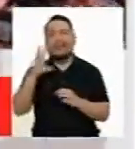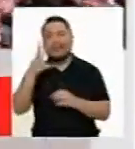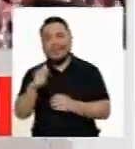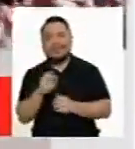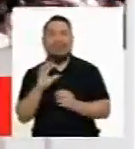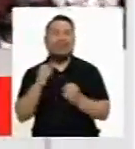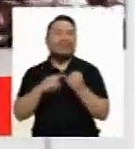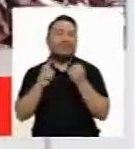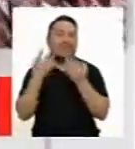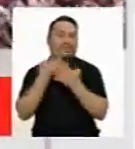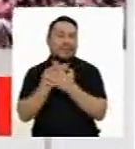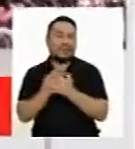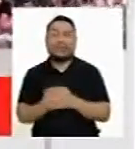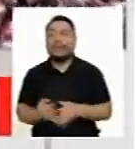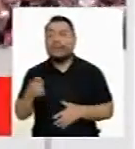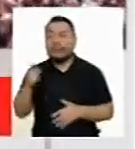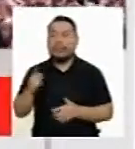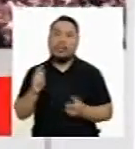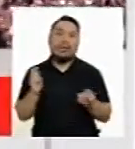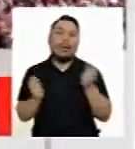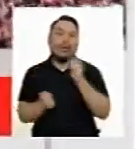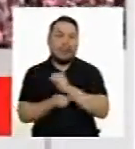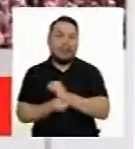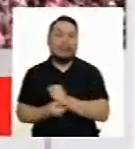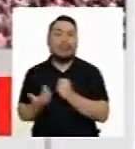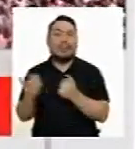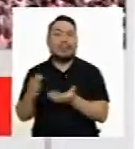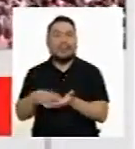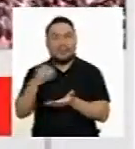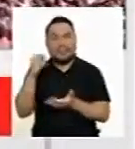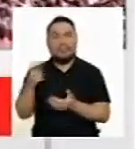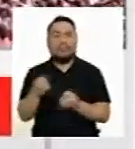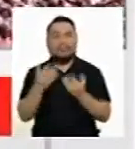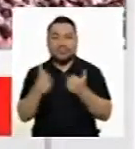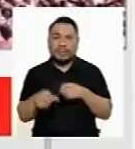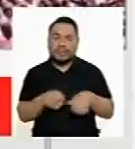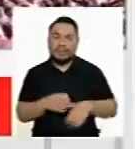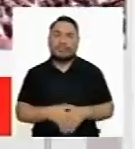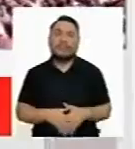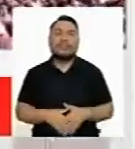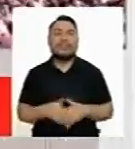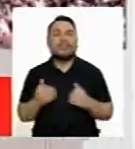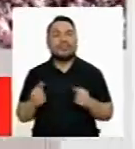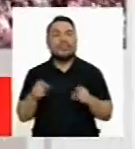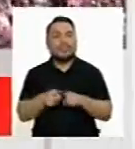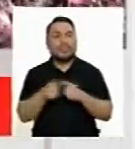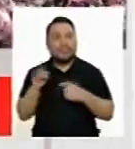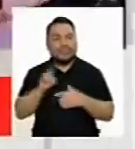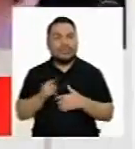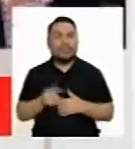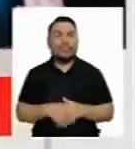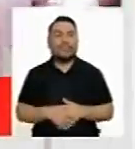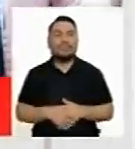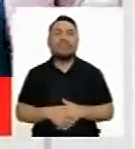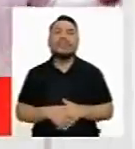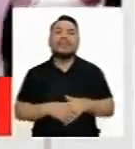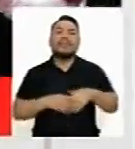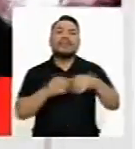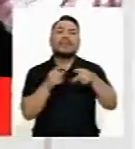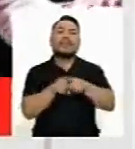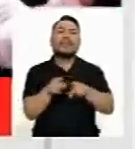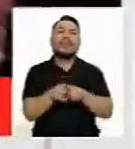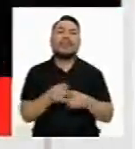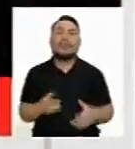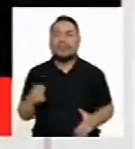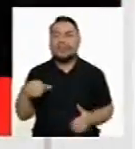versión estética y artística que dice además que está haciendo algo bueno, una, claro, herramienta poderosa de resocialización. Ahora, igual los, bueno,